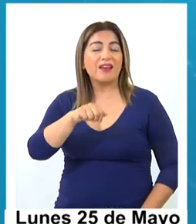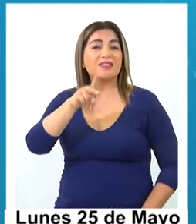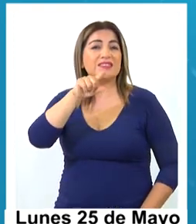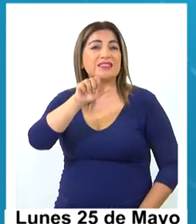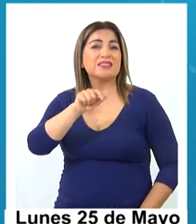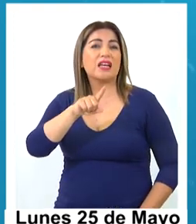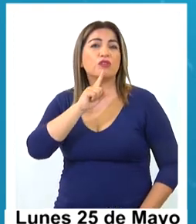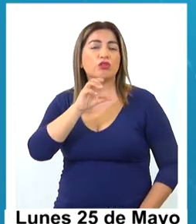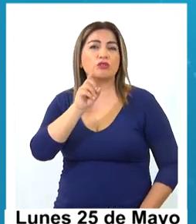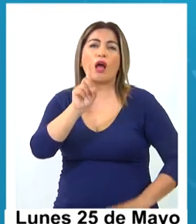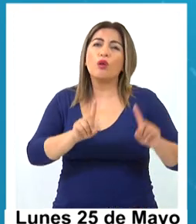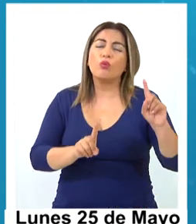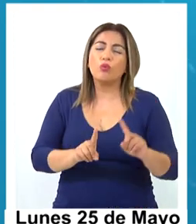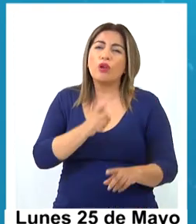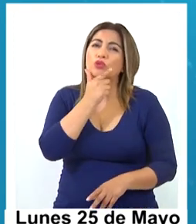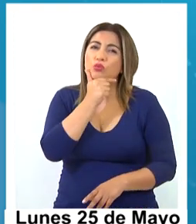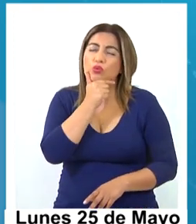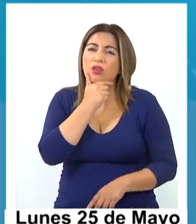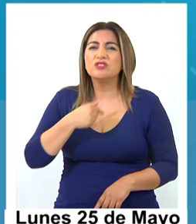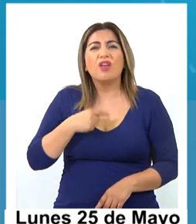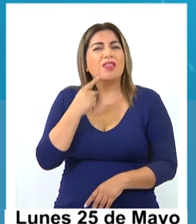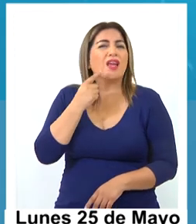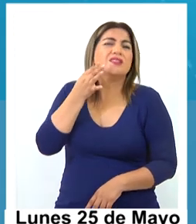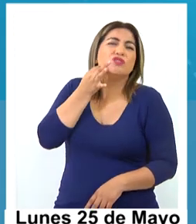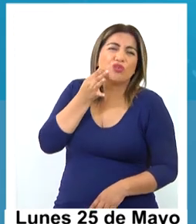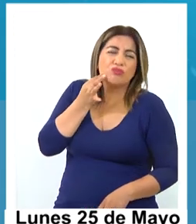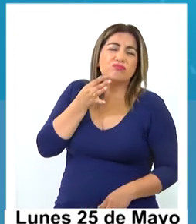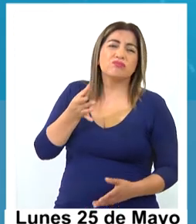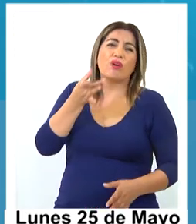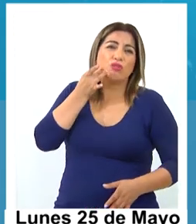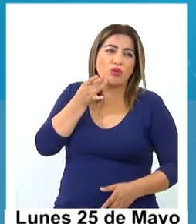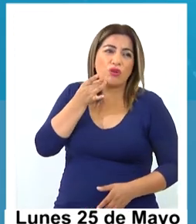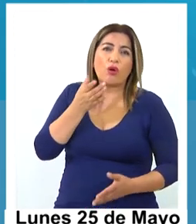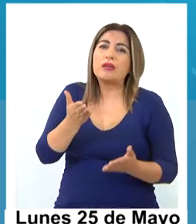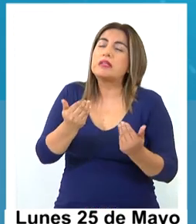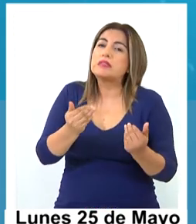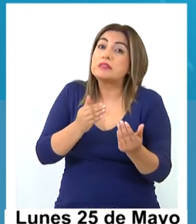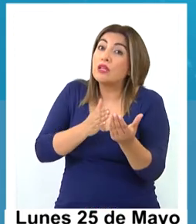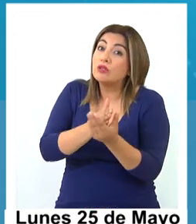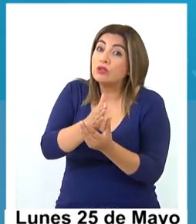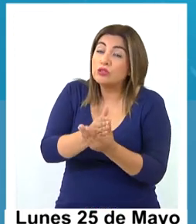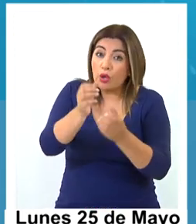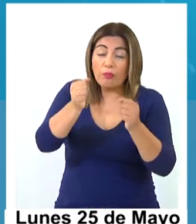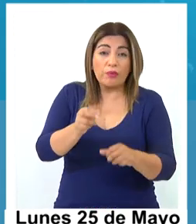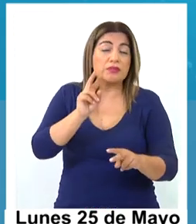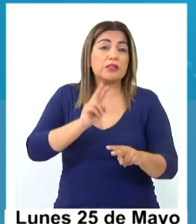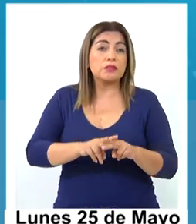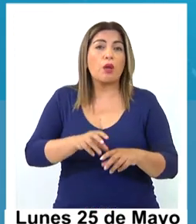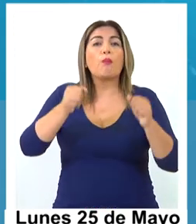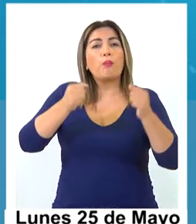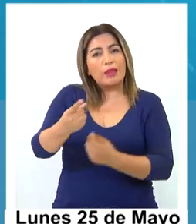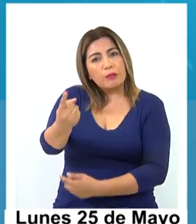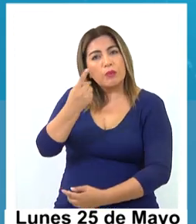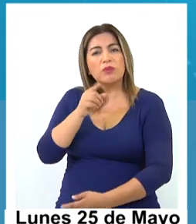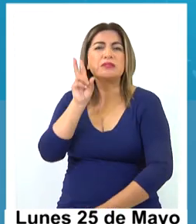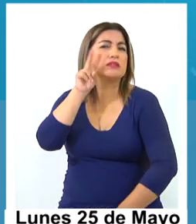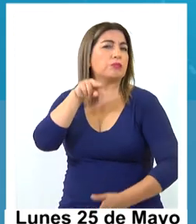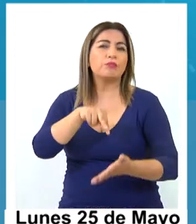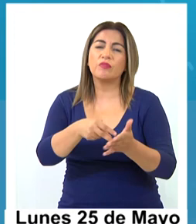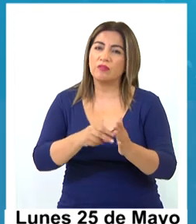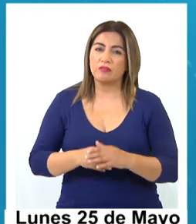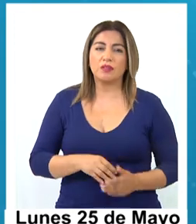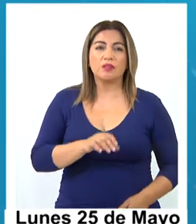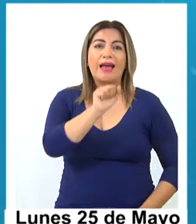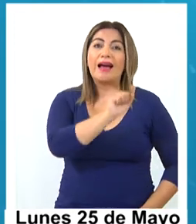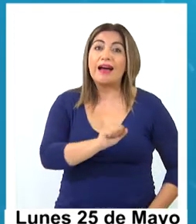alguna duda si hay alguna persona que está con dolor que tiene un familiar con dolores necesita alguna guía de qué es lo que puede hacer pueden preguntar de